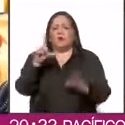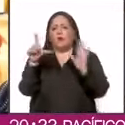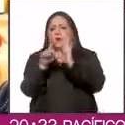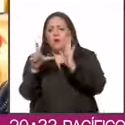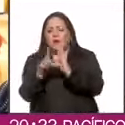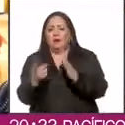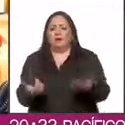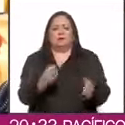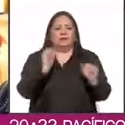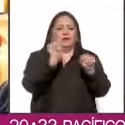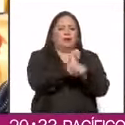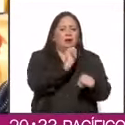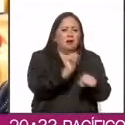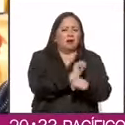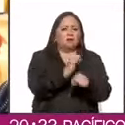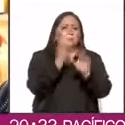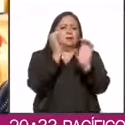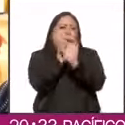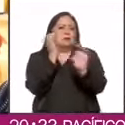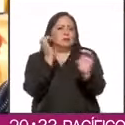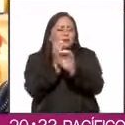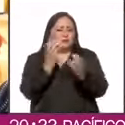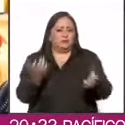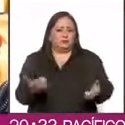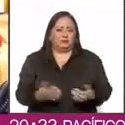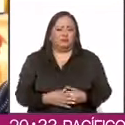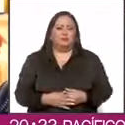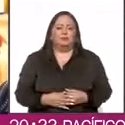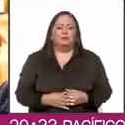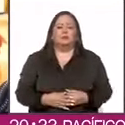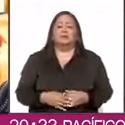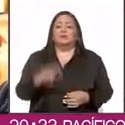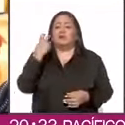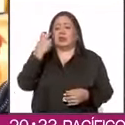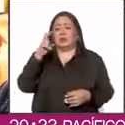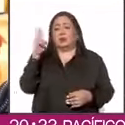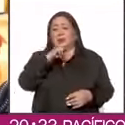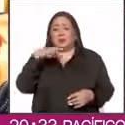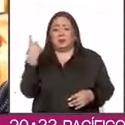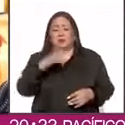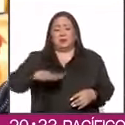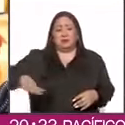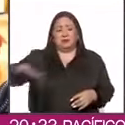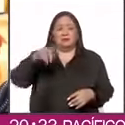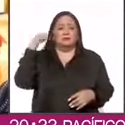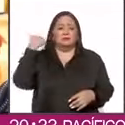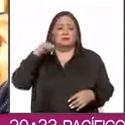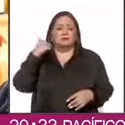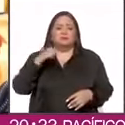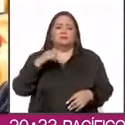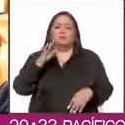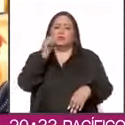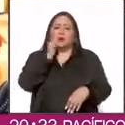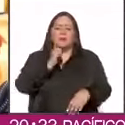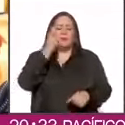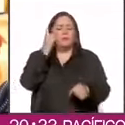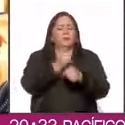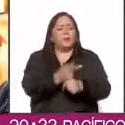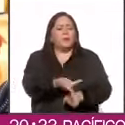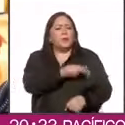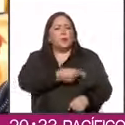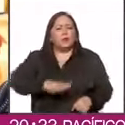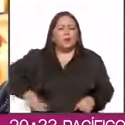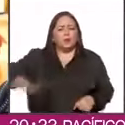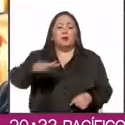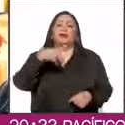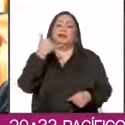locales, sus camionetas y automóviles. La tragedia se ceba siempre en los más pobres y